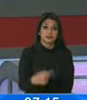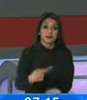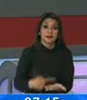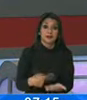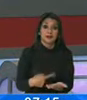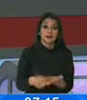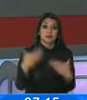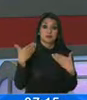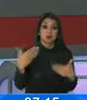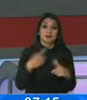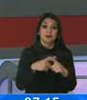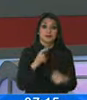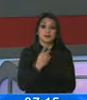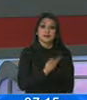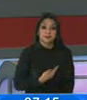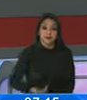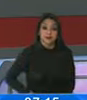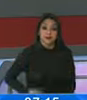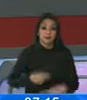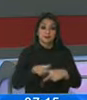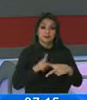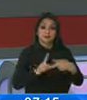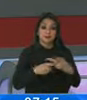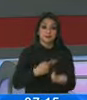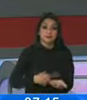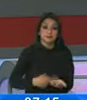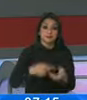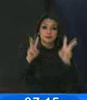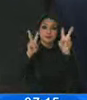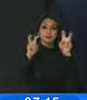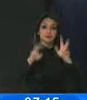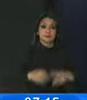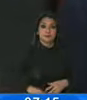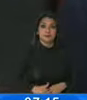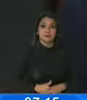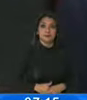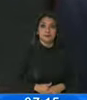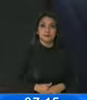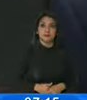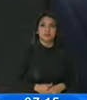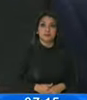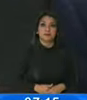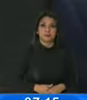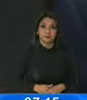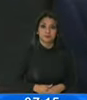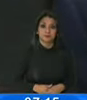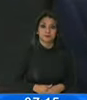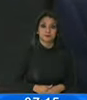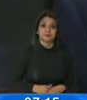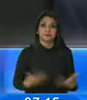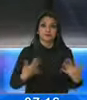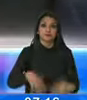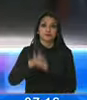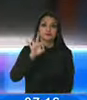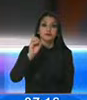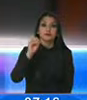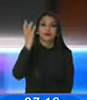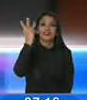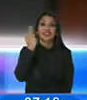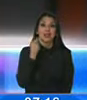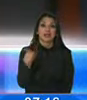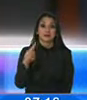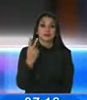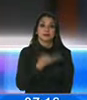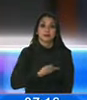ex vicepresidente analizan este tema. Miremos. Creo que la Fiscalía actuará. Los 90 días de ausencia en el